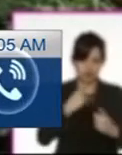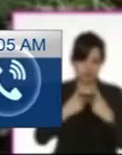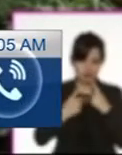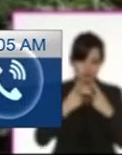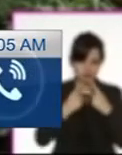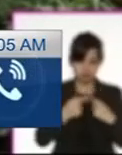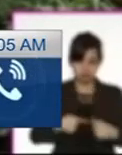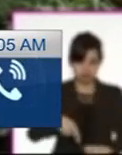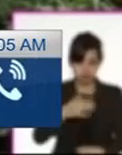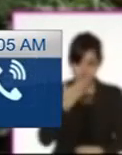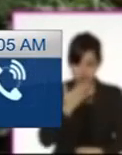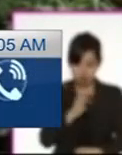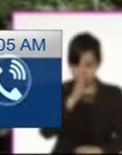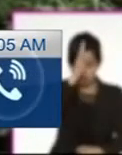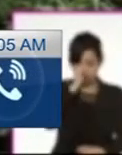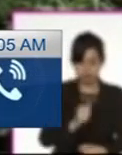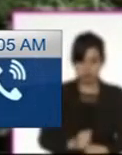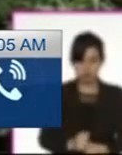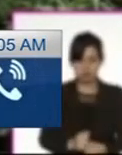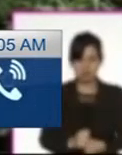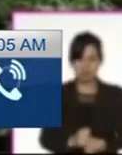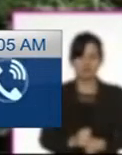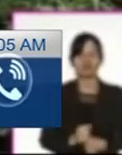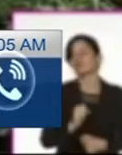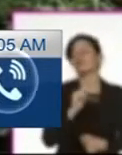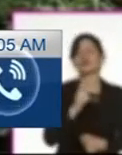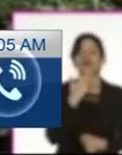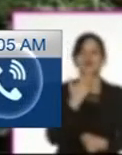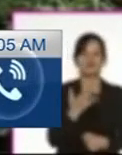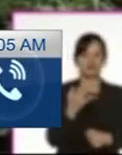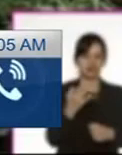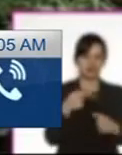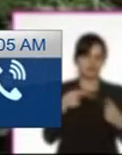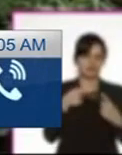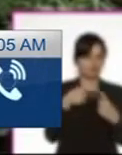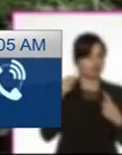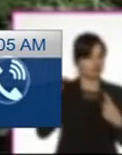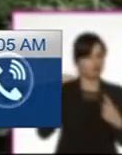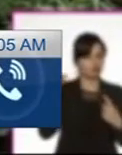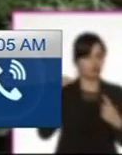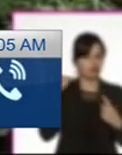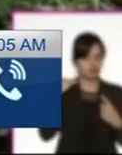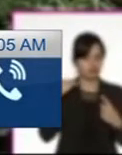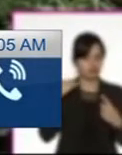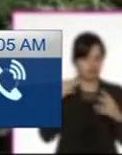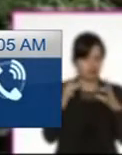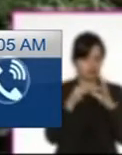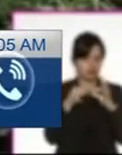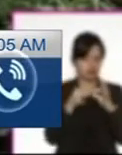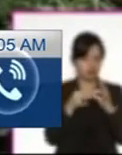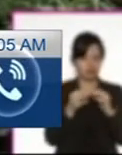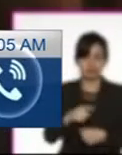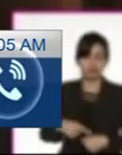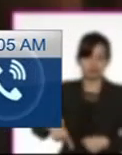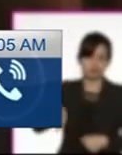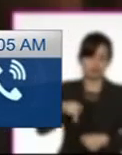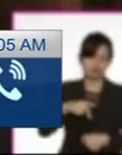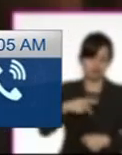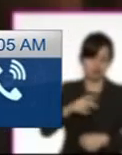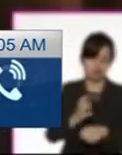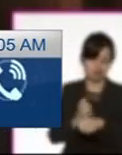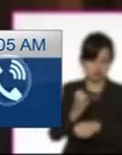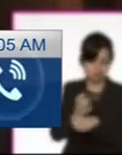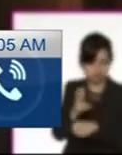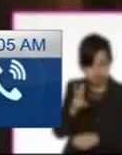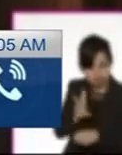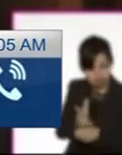es que desde la fundación del Instituto Federal Electoral y la manera en que esto se ha ido consolidando y se ha ido ciudadanizando, cada vez se ha